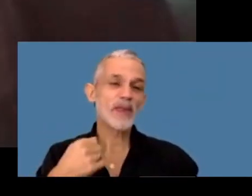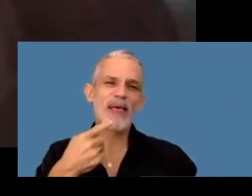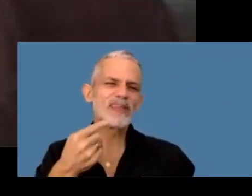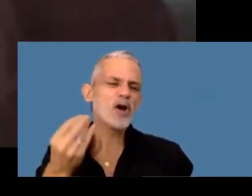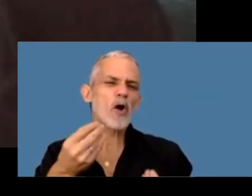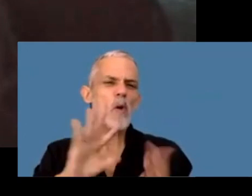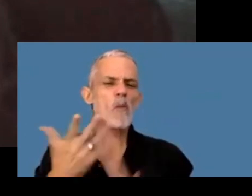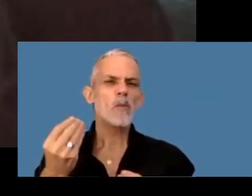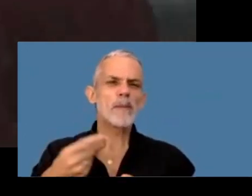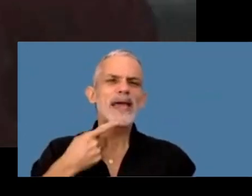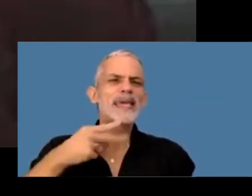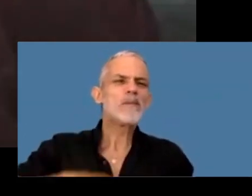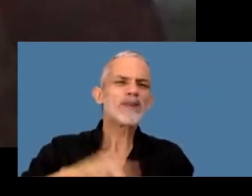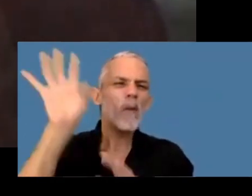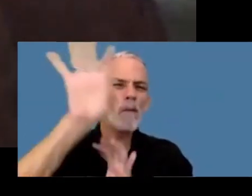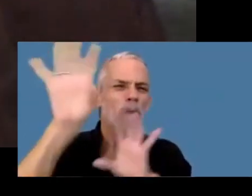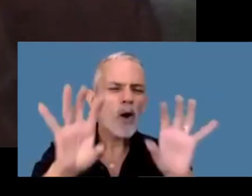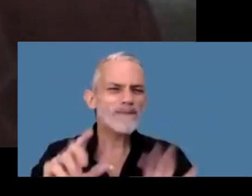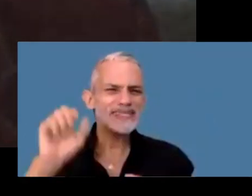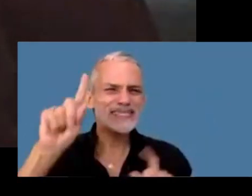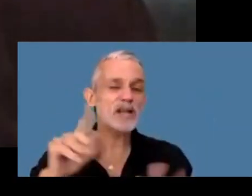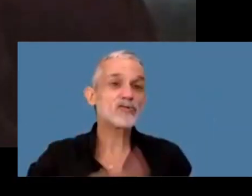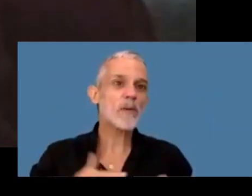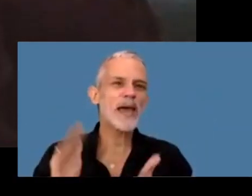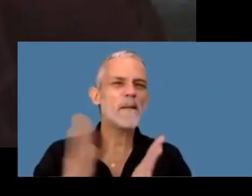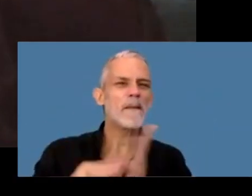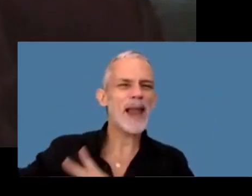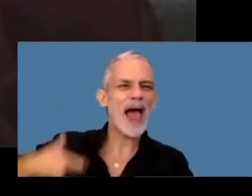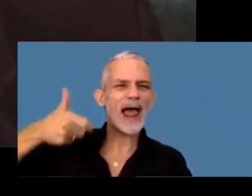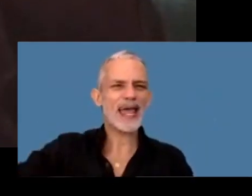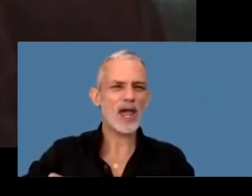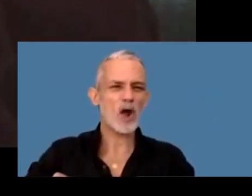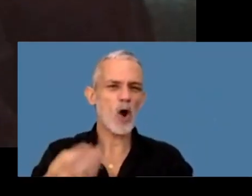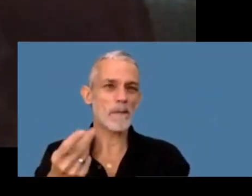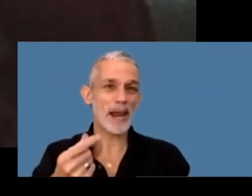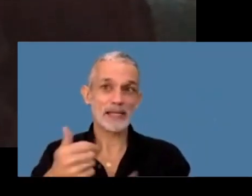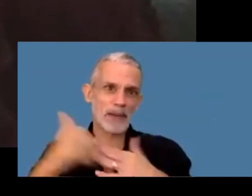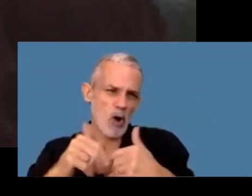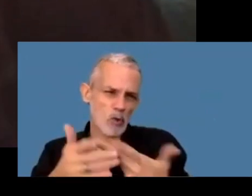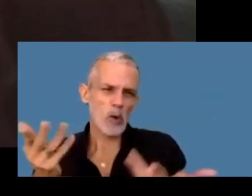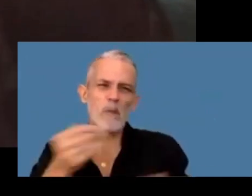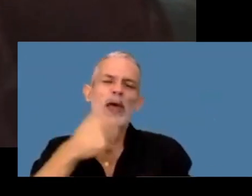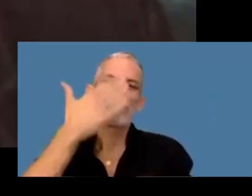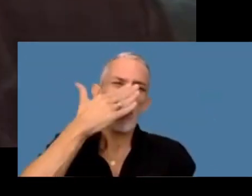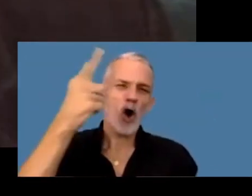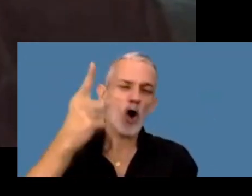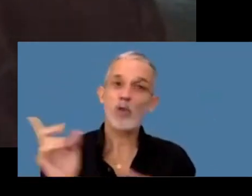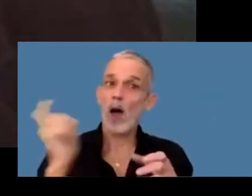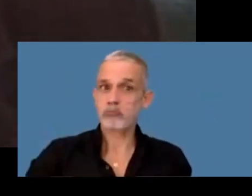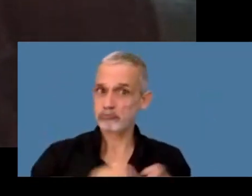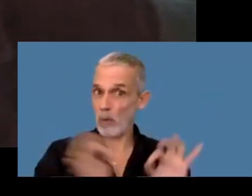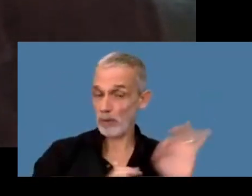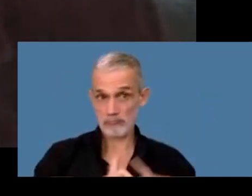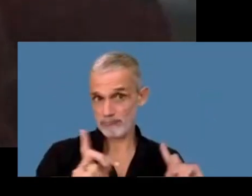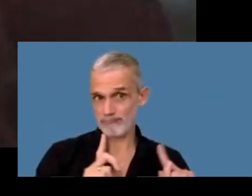que los ingenieros civiles. El problema que se está dando con ese informe es que no dicen cuál es el contenido. Ahora, yo como autoridad fiscal, vienen y